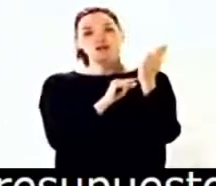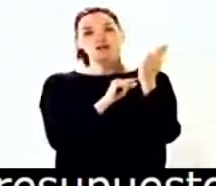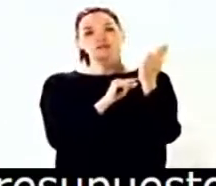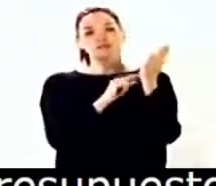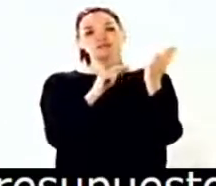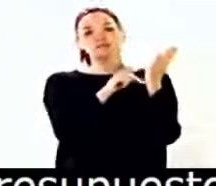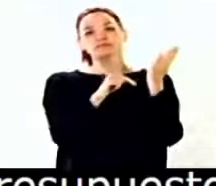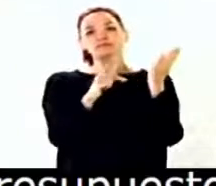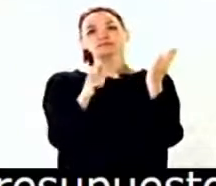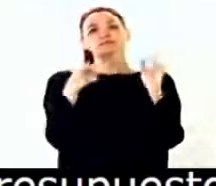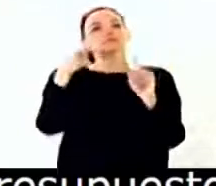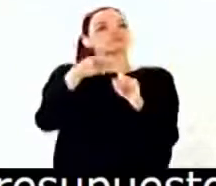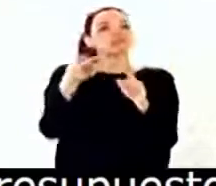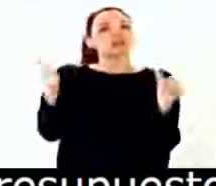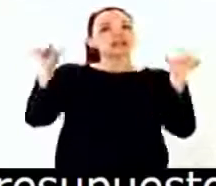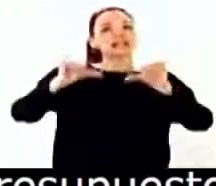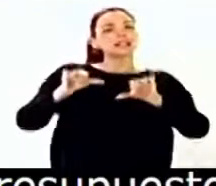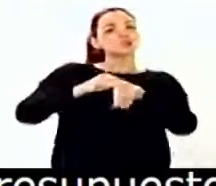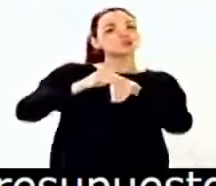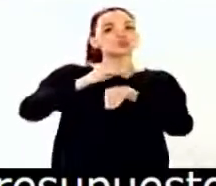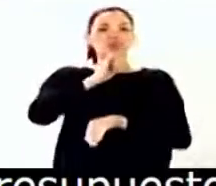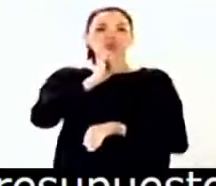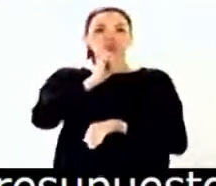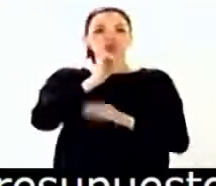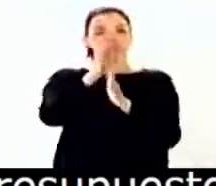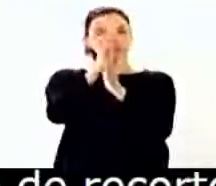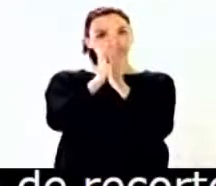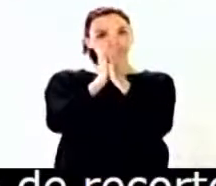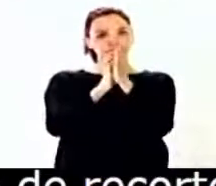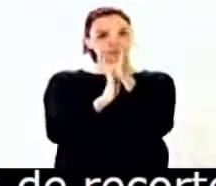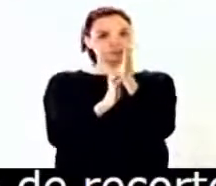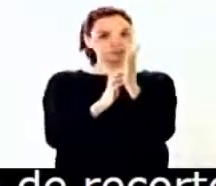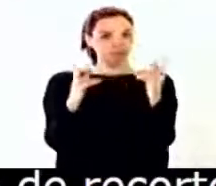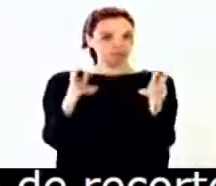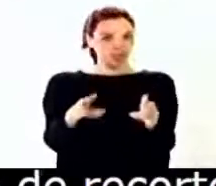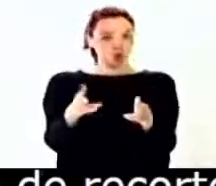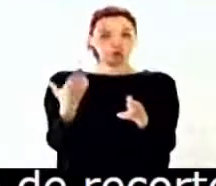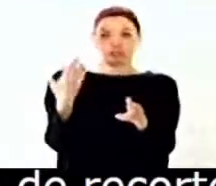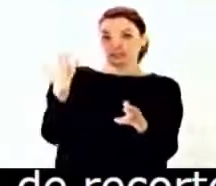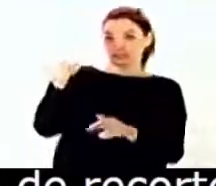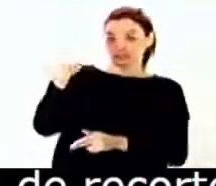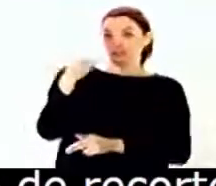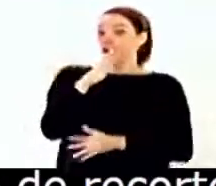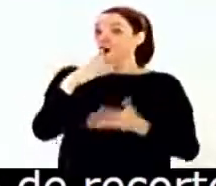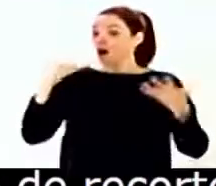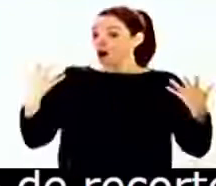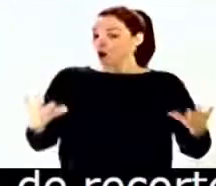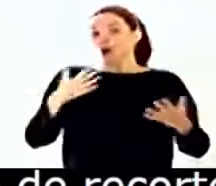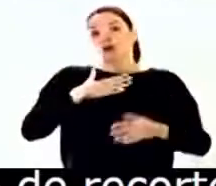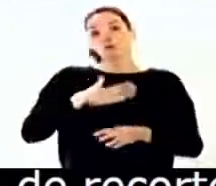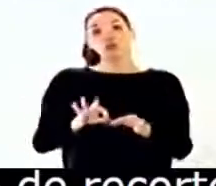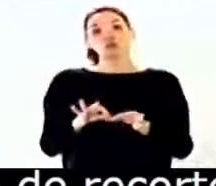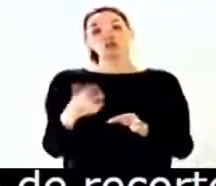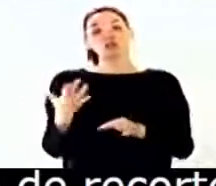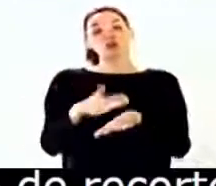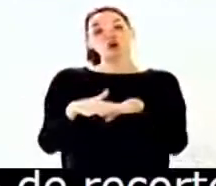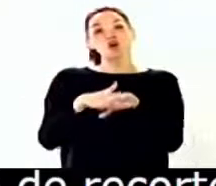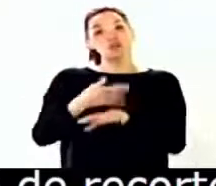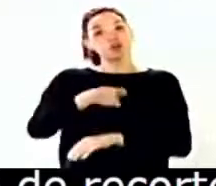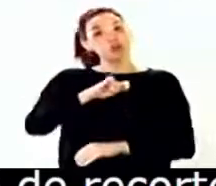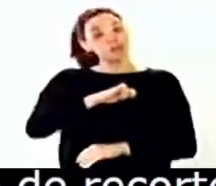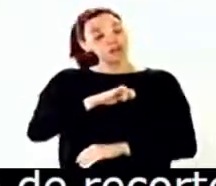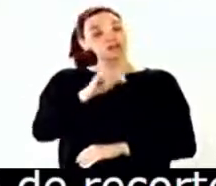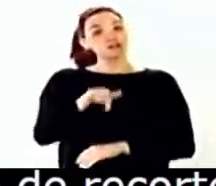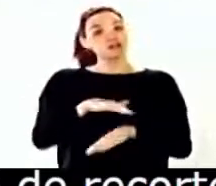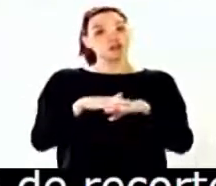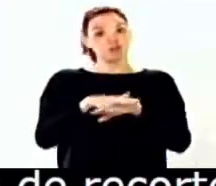de recortes. Y en estos momentos, afortunadamente, hay un gobierno en España, hay un gobierno en